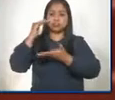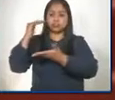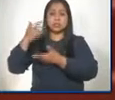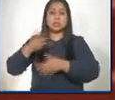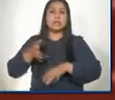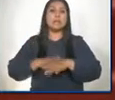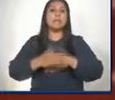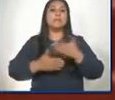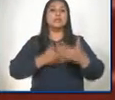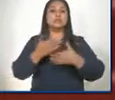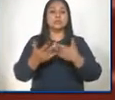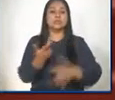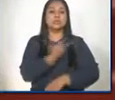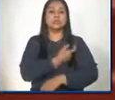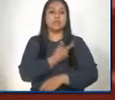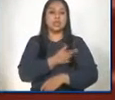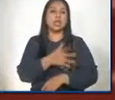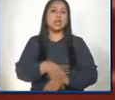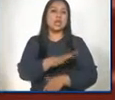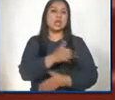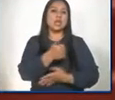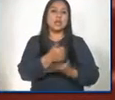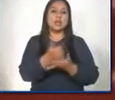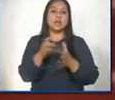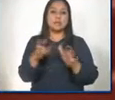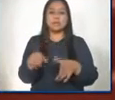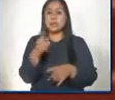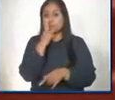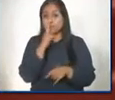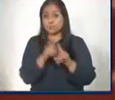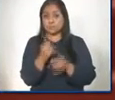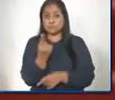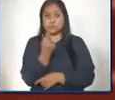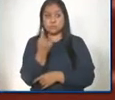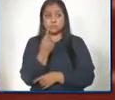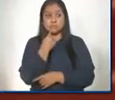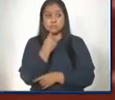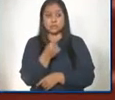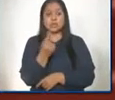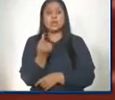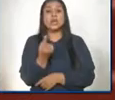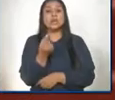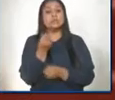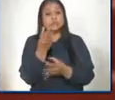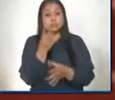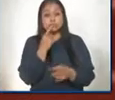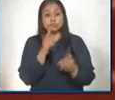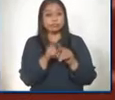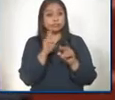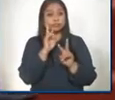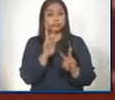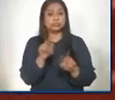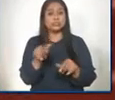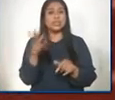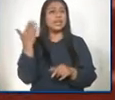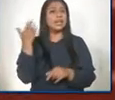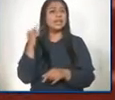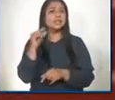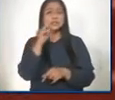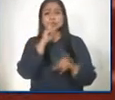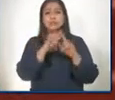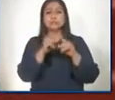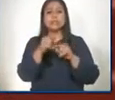vacunación en beneficio de toda nuestra población. Importante mencionar algo que hemos visto. Hace poco estuvimos en el centro